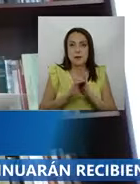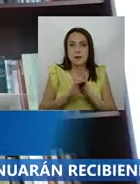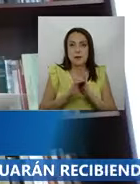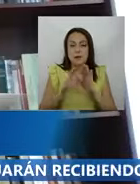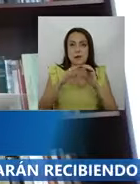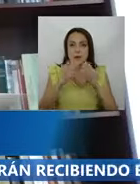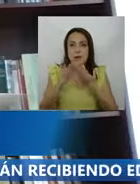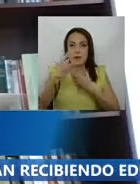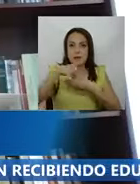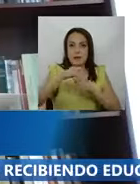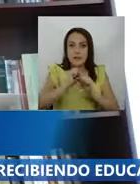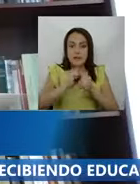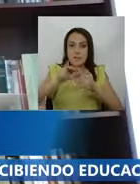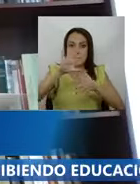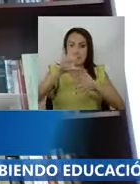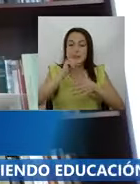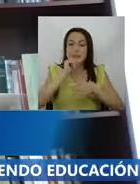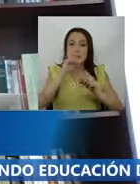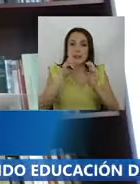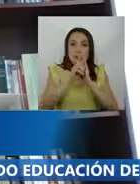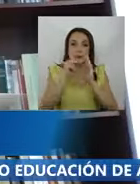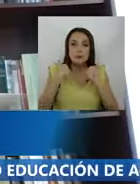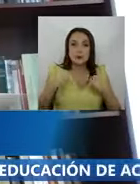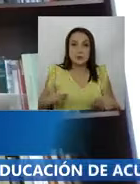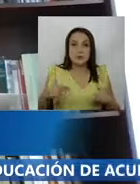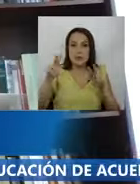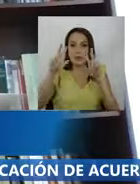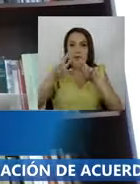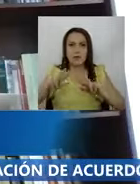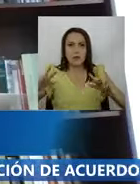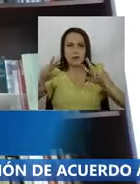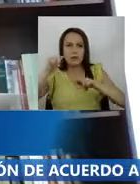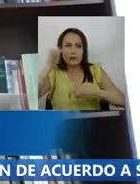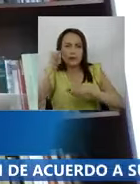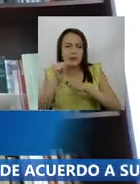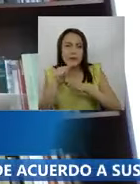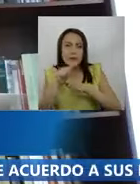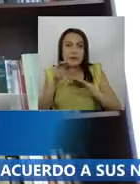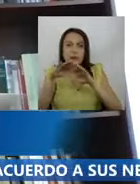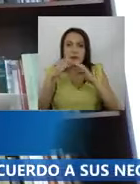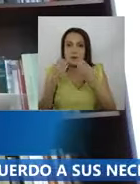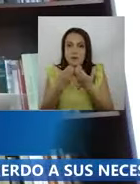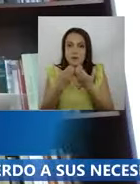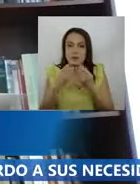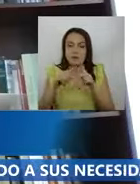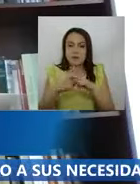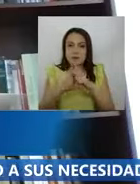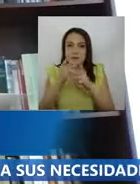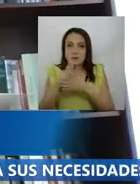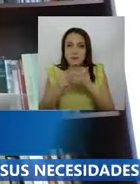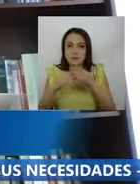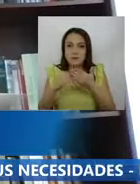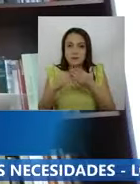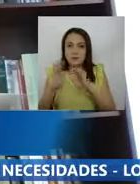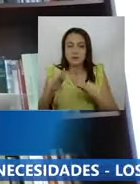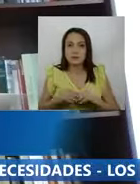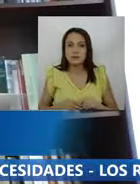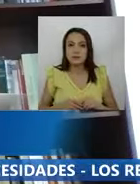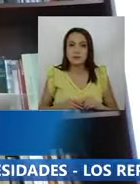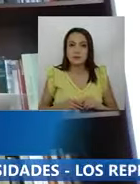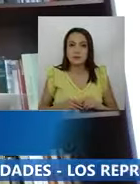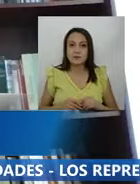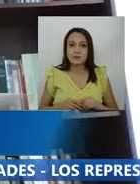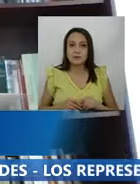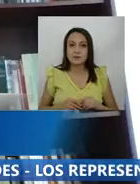Interamericana de Derechos Humanos, así como también la ONU. Recordemos que la Comisión nace como parte de